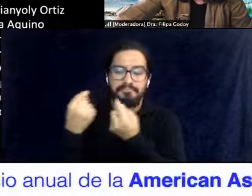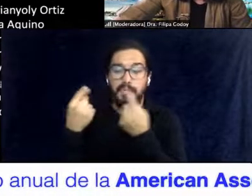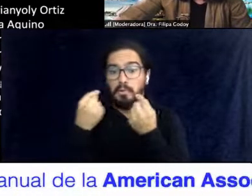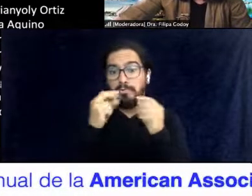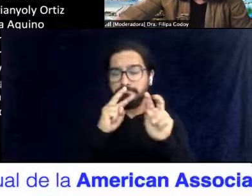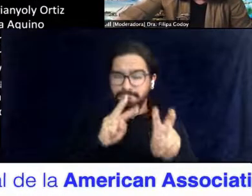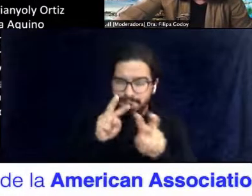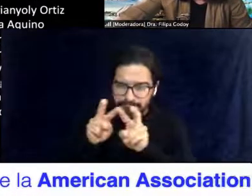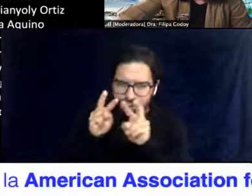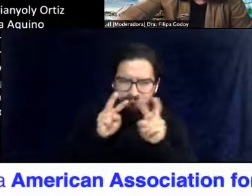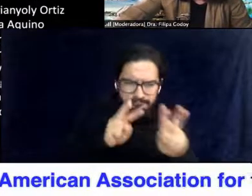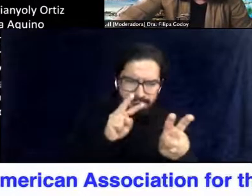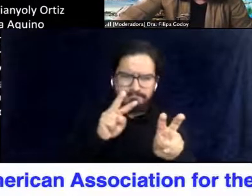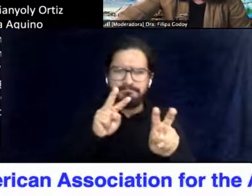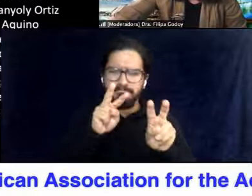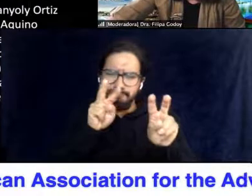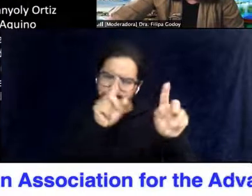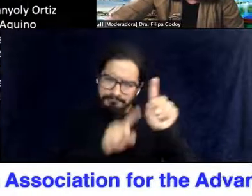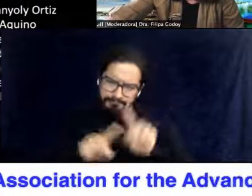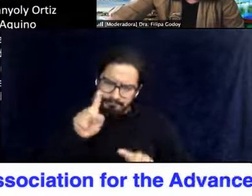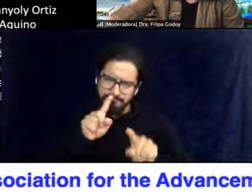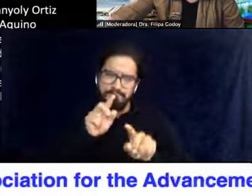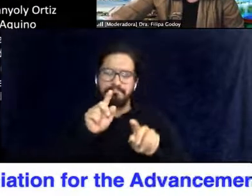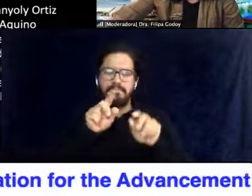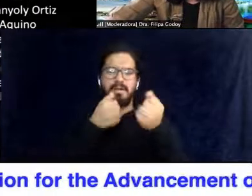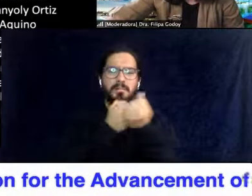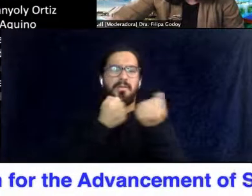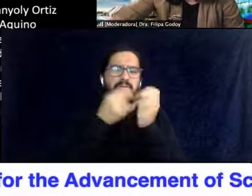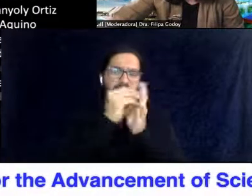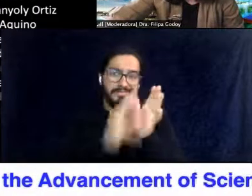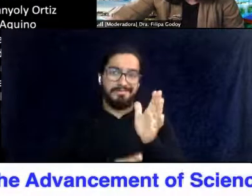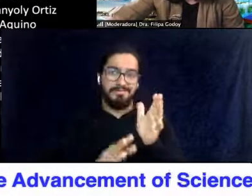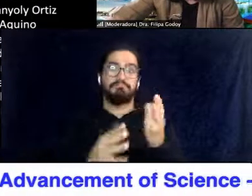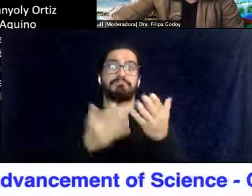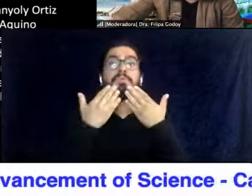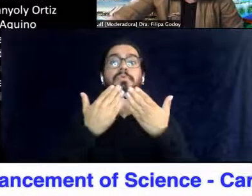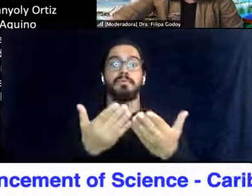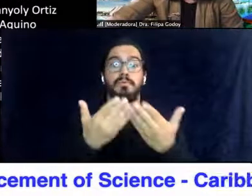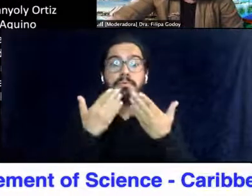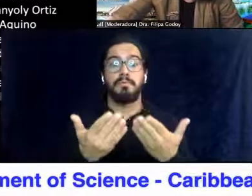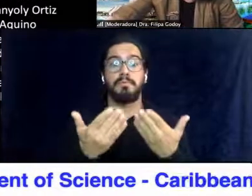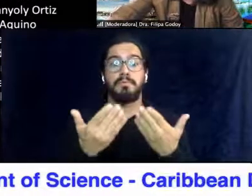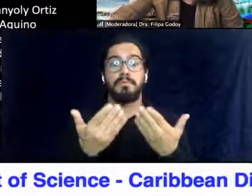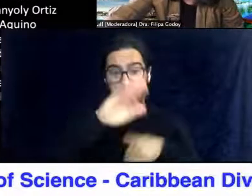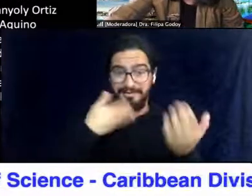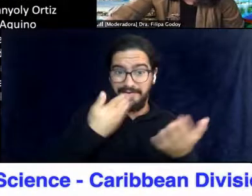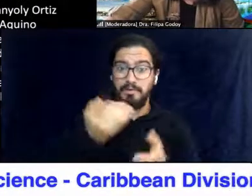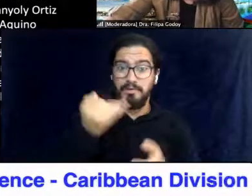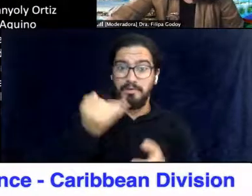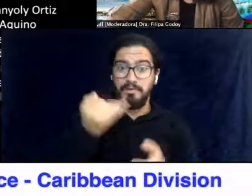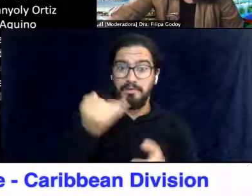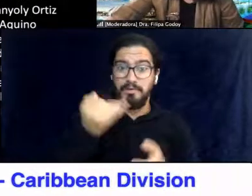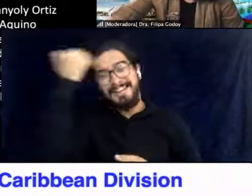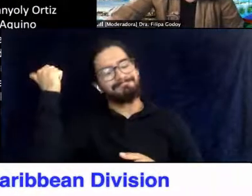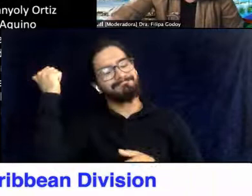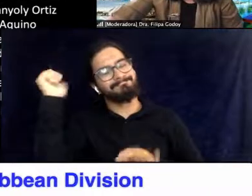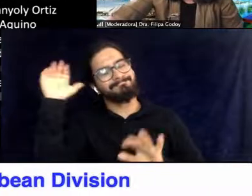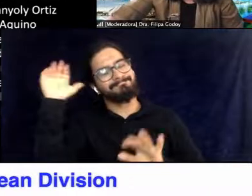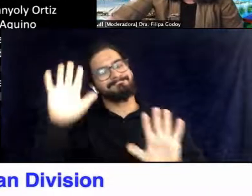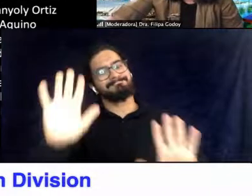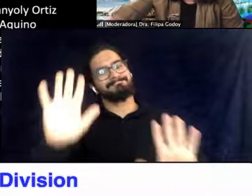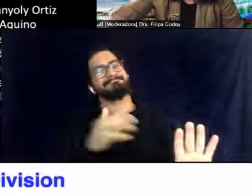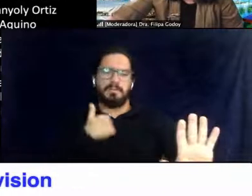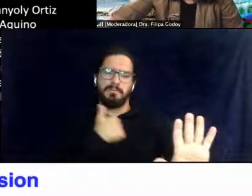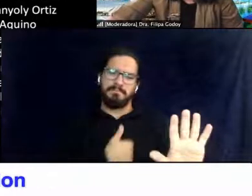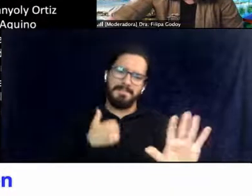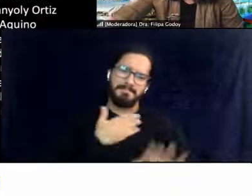y de las presentaciones orales de los estudiantes. Muchísimas gracias a todos. Si me olvido de alguien, me disculpo. Ha sido mucha gente